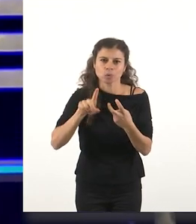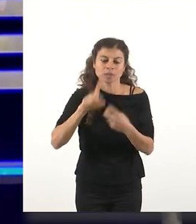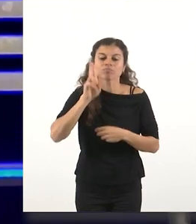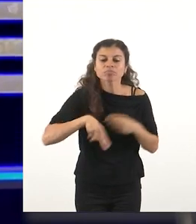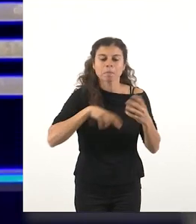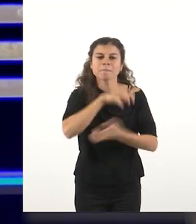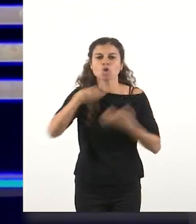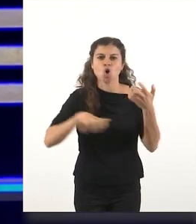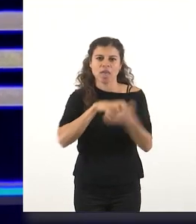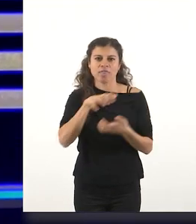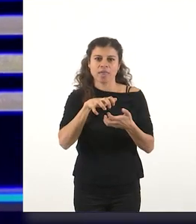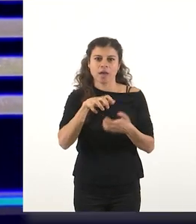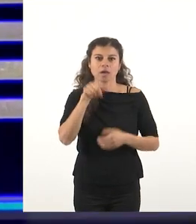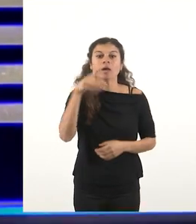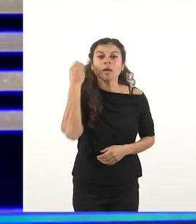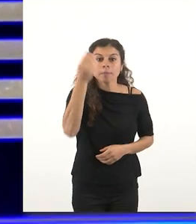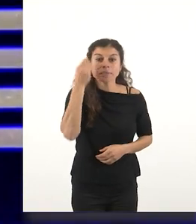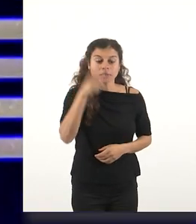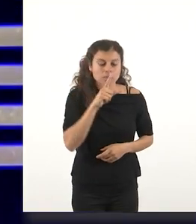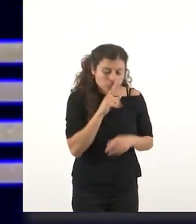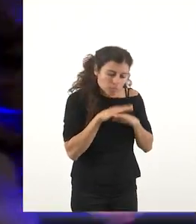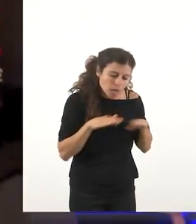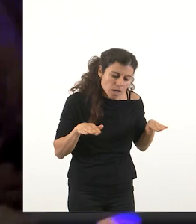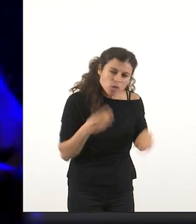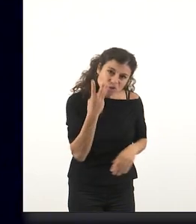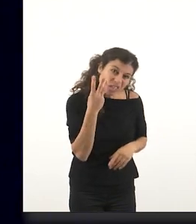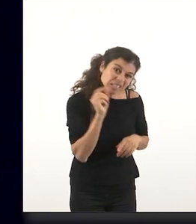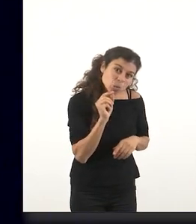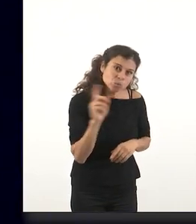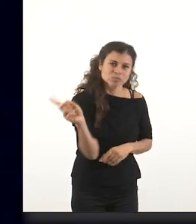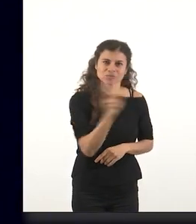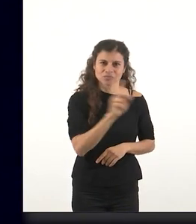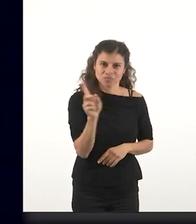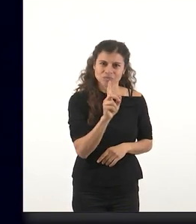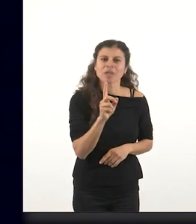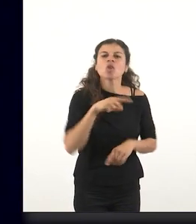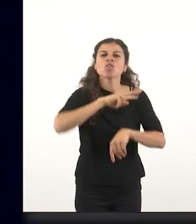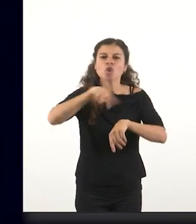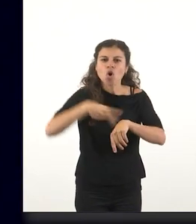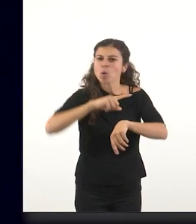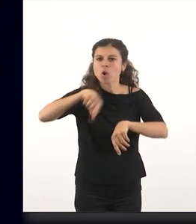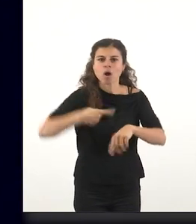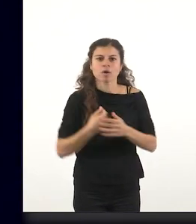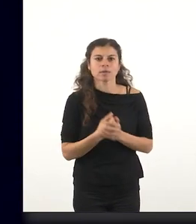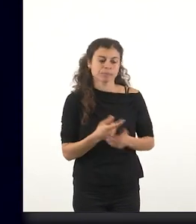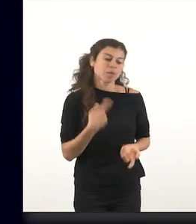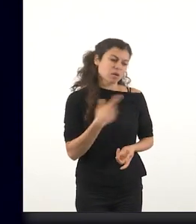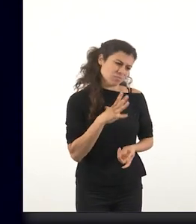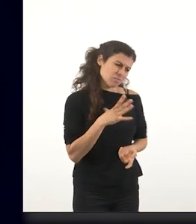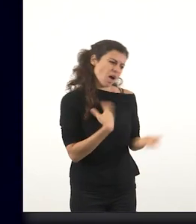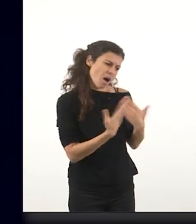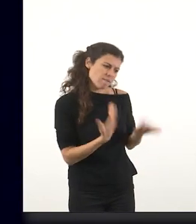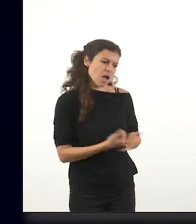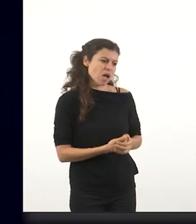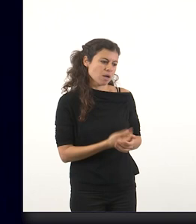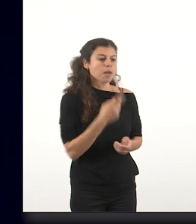el monólogo? Hasta 1 hora, señora, si le daba la gana. Te estás pasando, Antonio. Dejar pie ya. Deja... Me dijiste que íbamos a hablar.